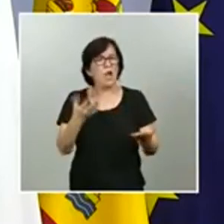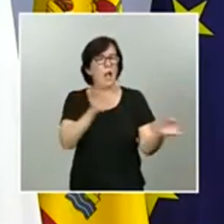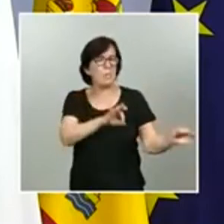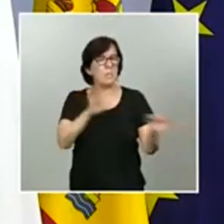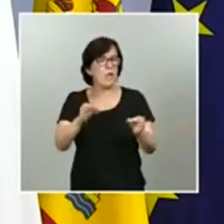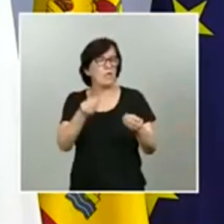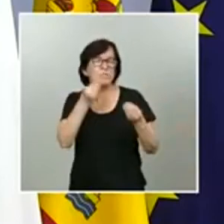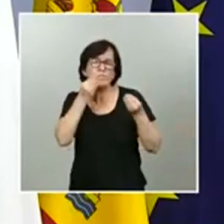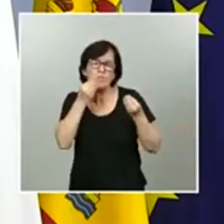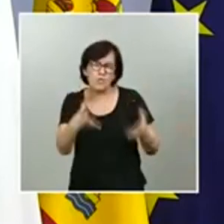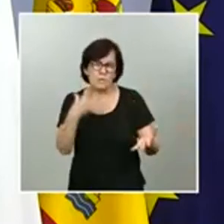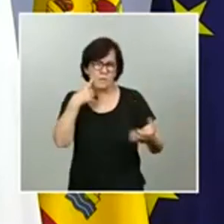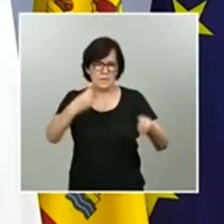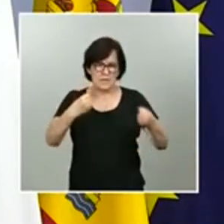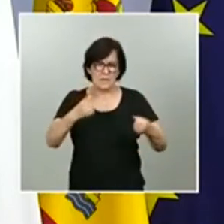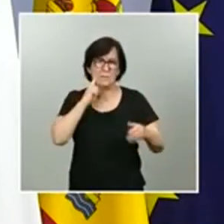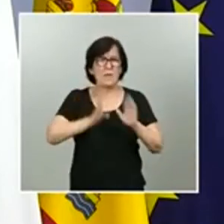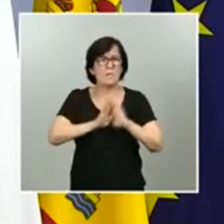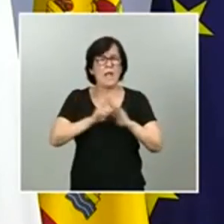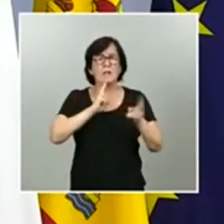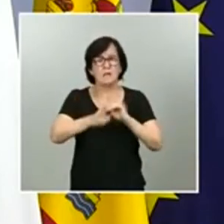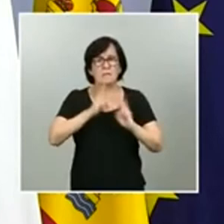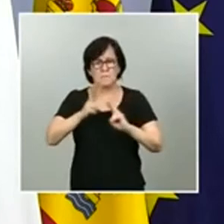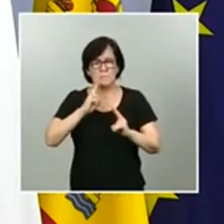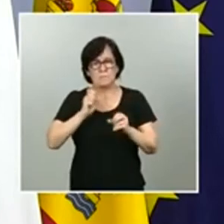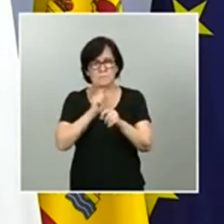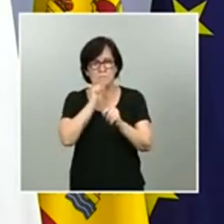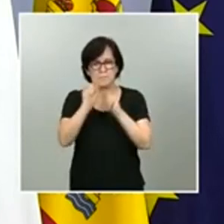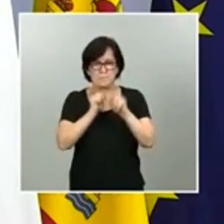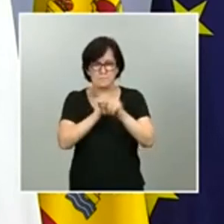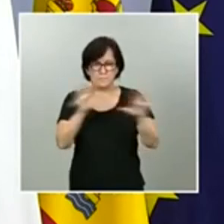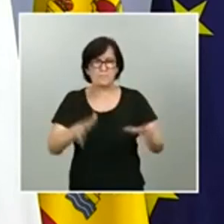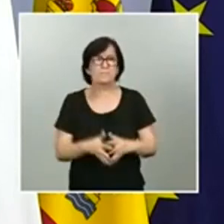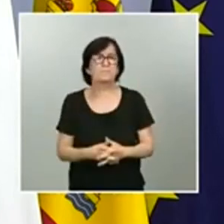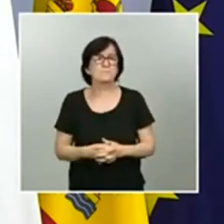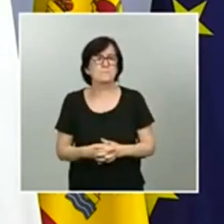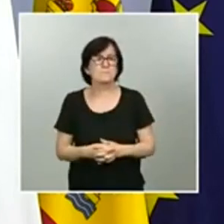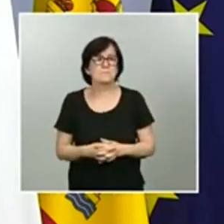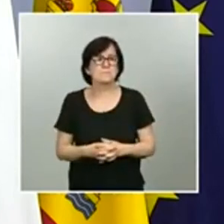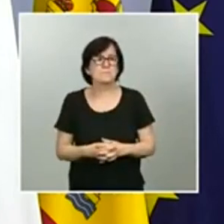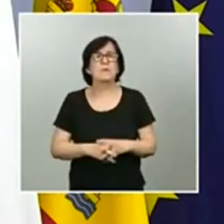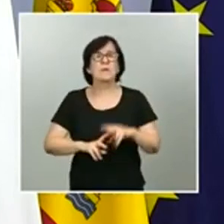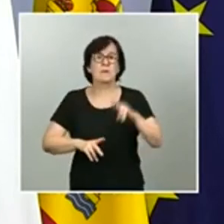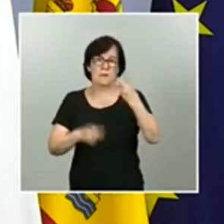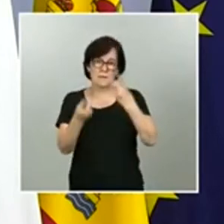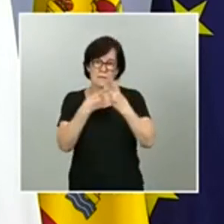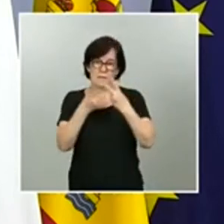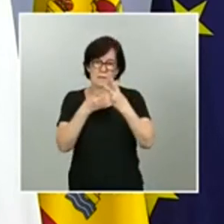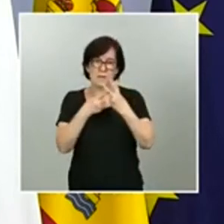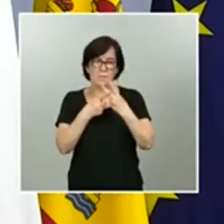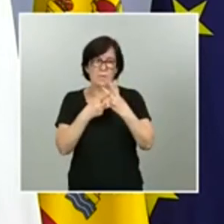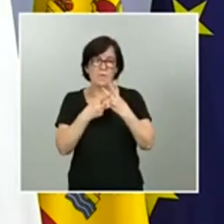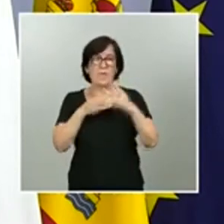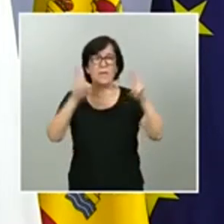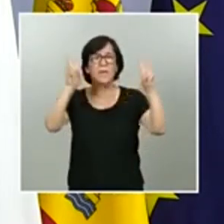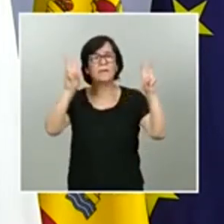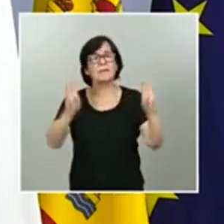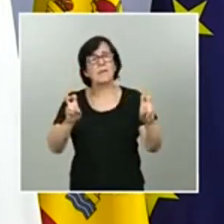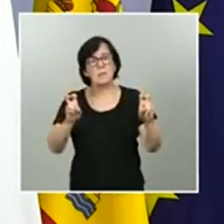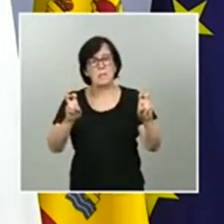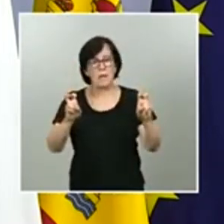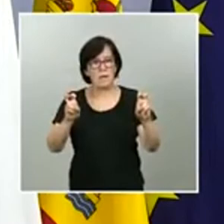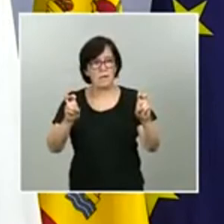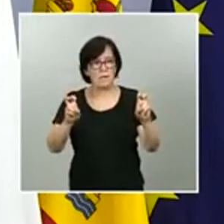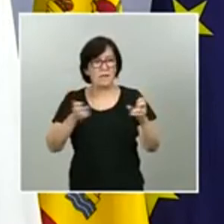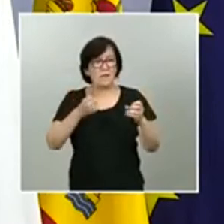marzo para responder a la pandemia. En segundo lugar, respecto a las declaraciones